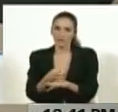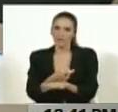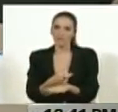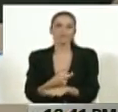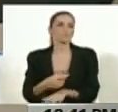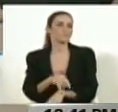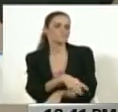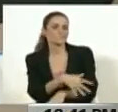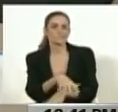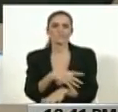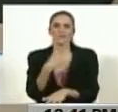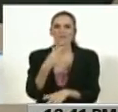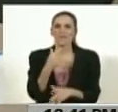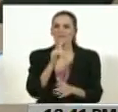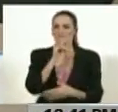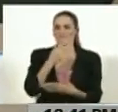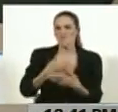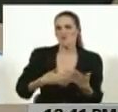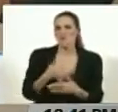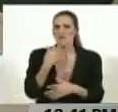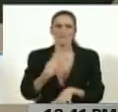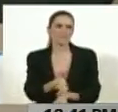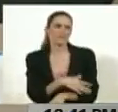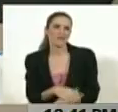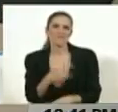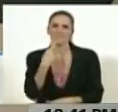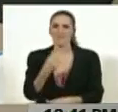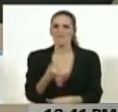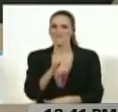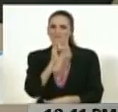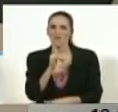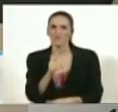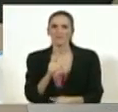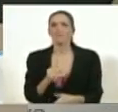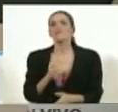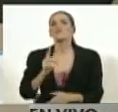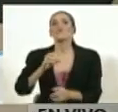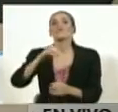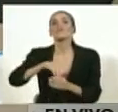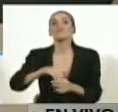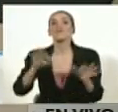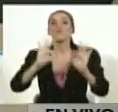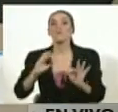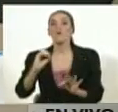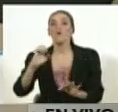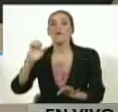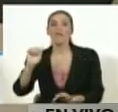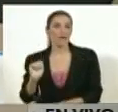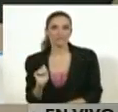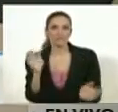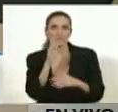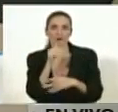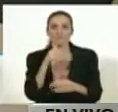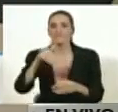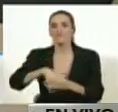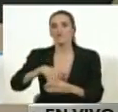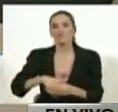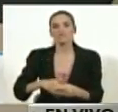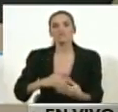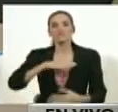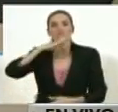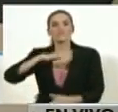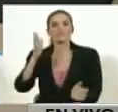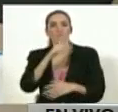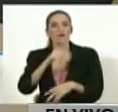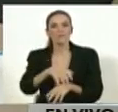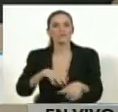pasillos sacan comunicados en los pasillos sacan comunicados no dentro de los mecanismos de la oea porque no tienen los votos suficientes